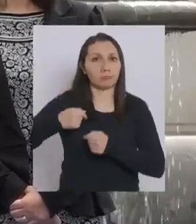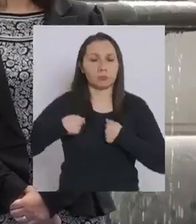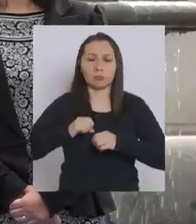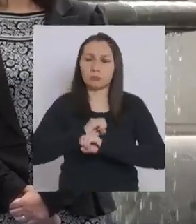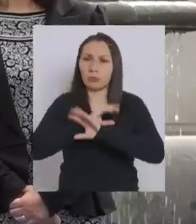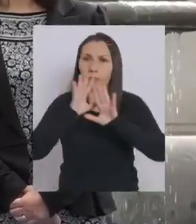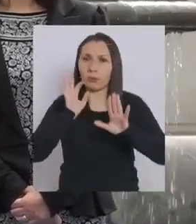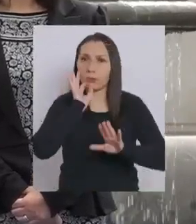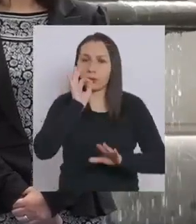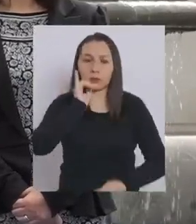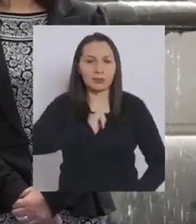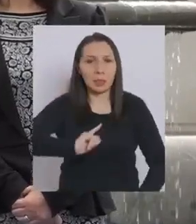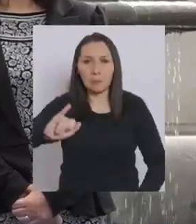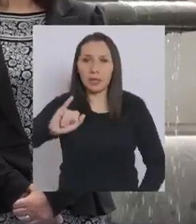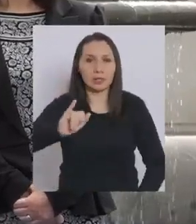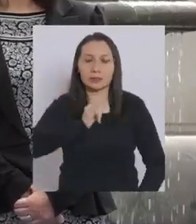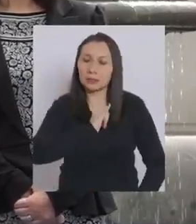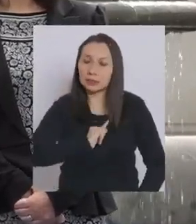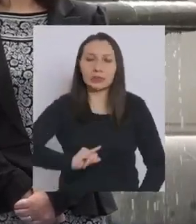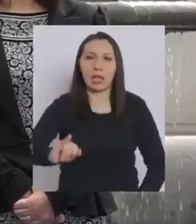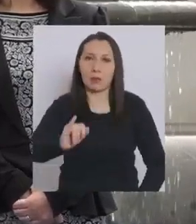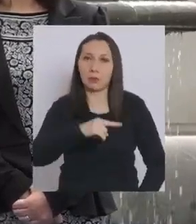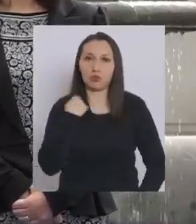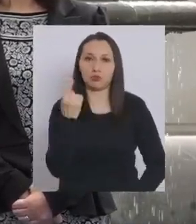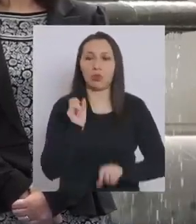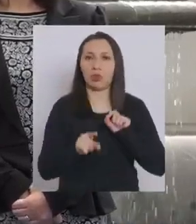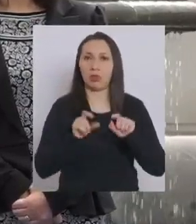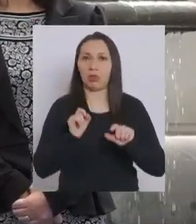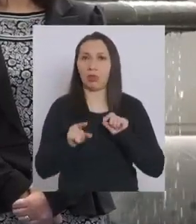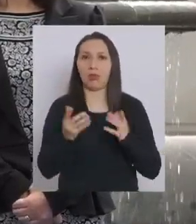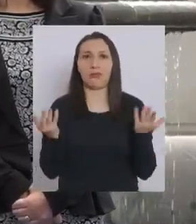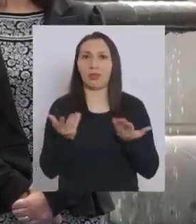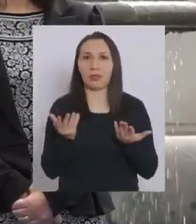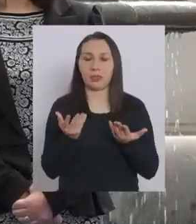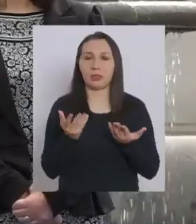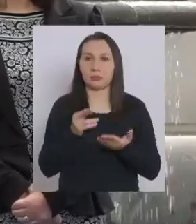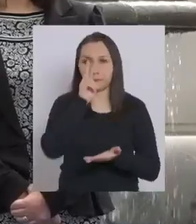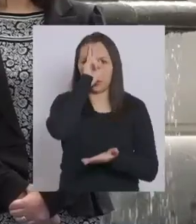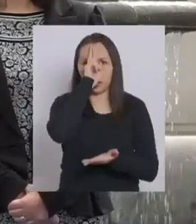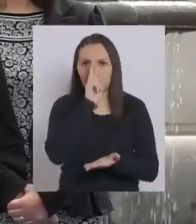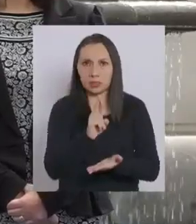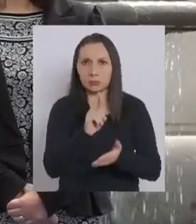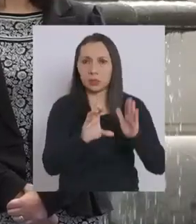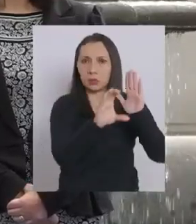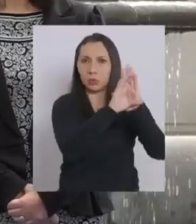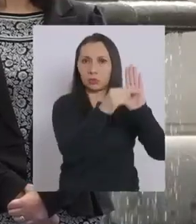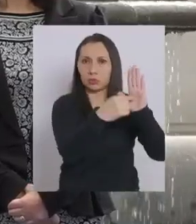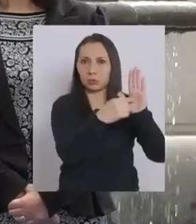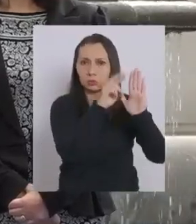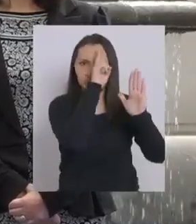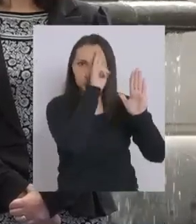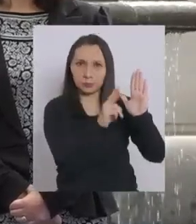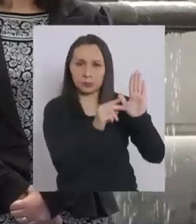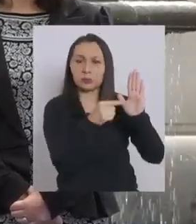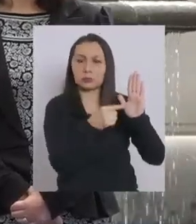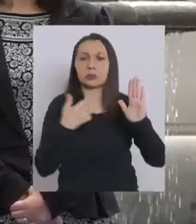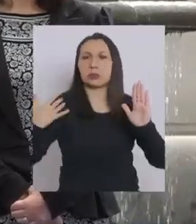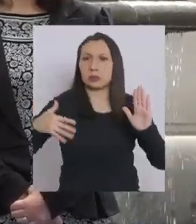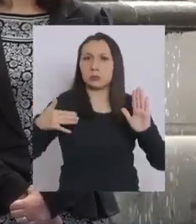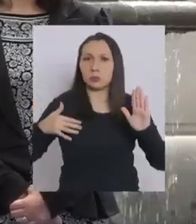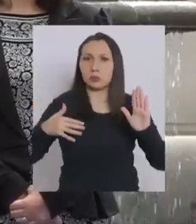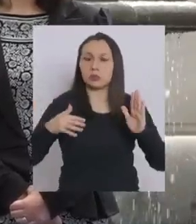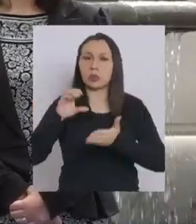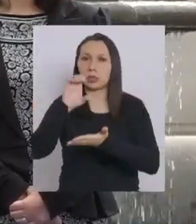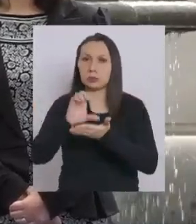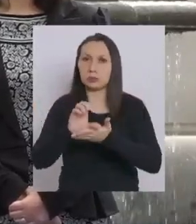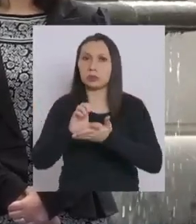fuerte y claramente, siempre, siempre vamos a defender el respeto a la Constitución, porque es esencial en